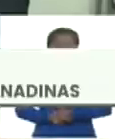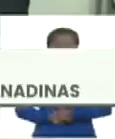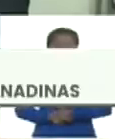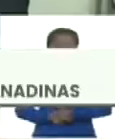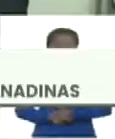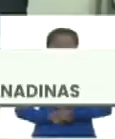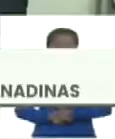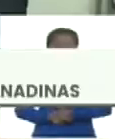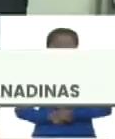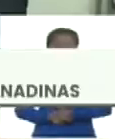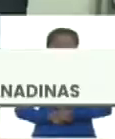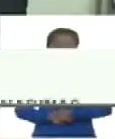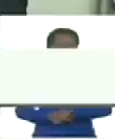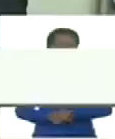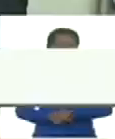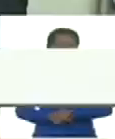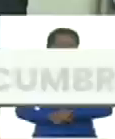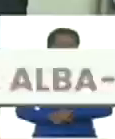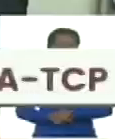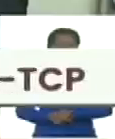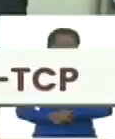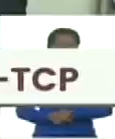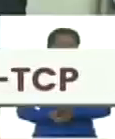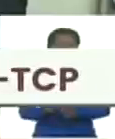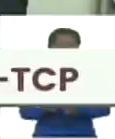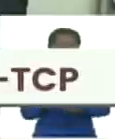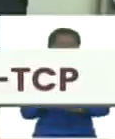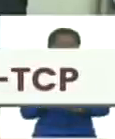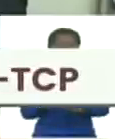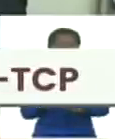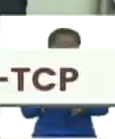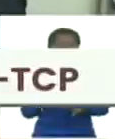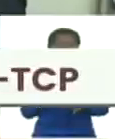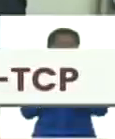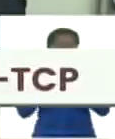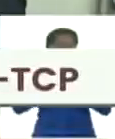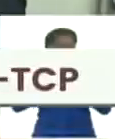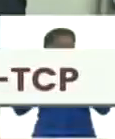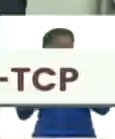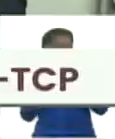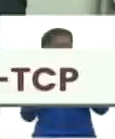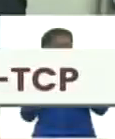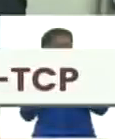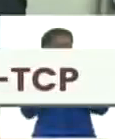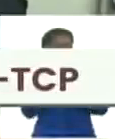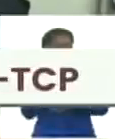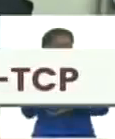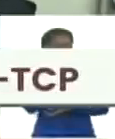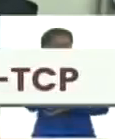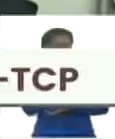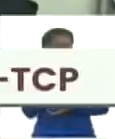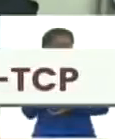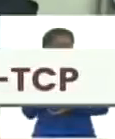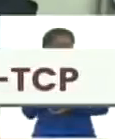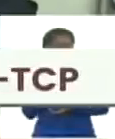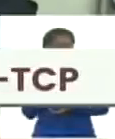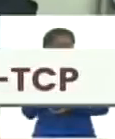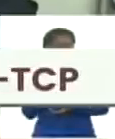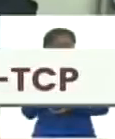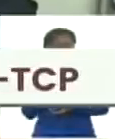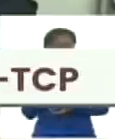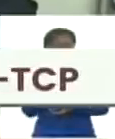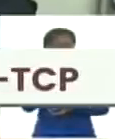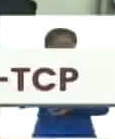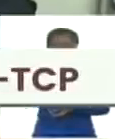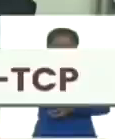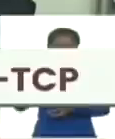in principle, de que es un error en principio y según las convenciones internacionales, it is also plain